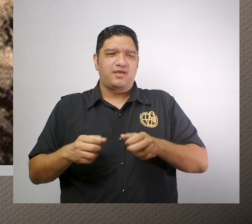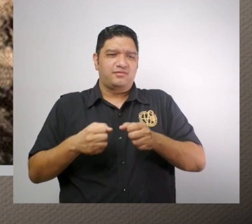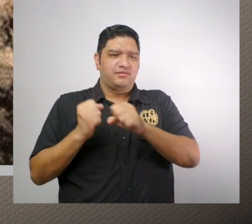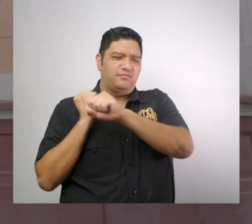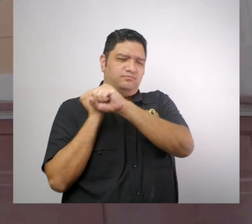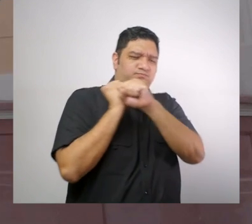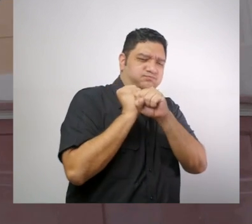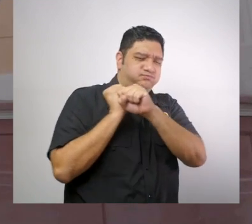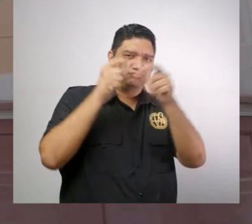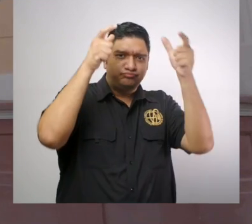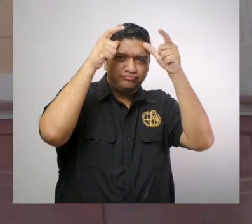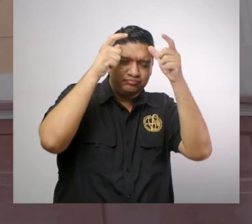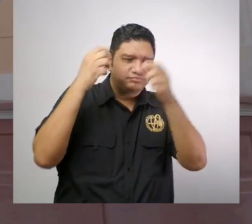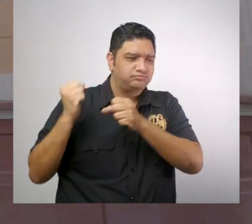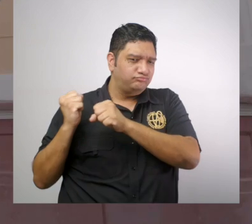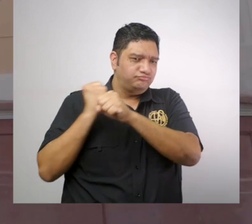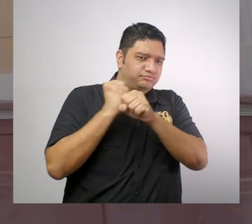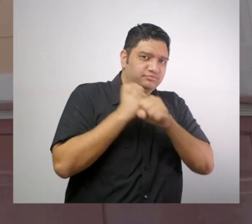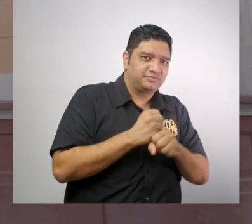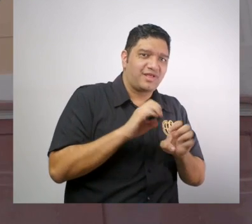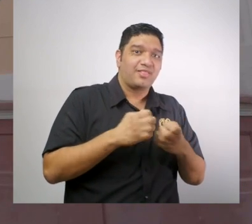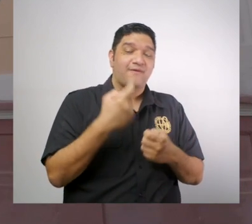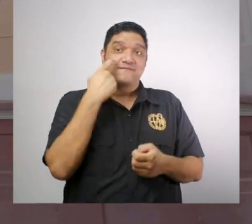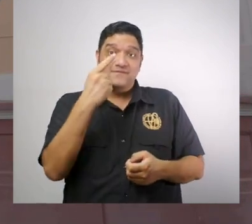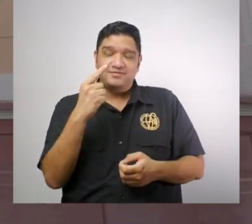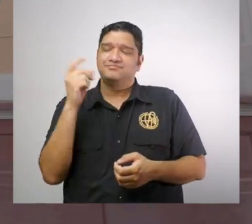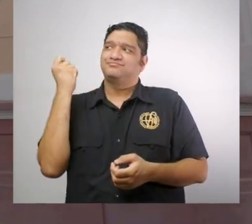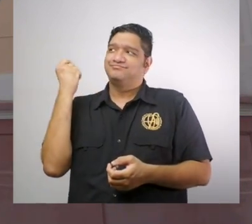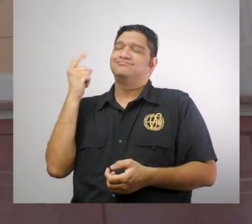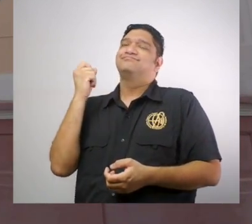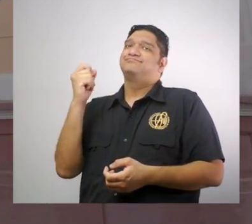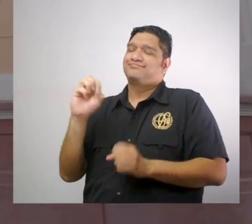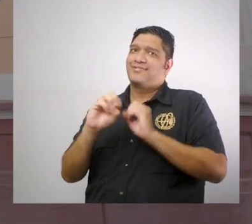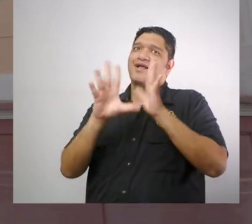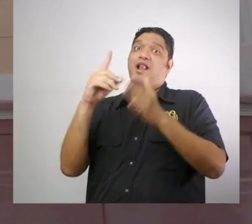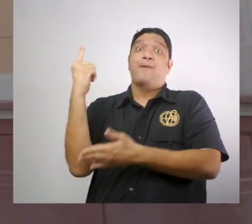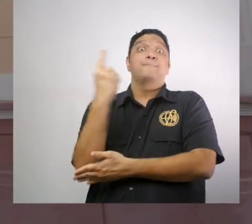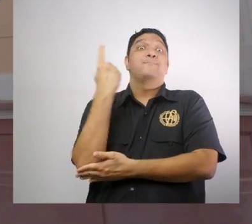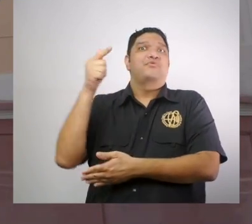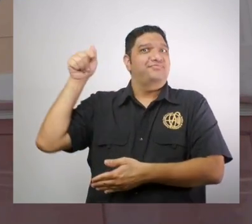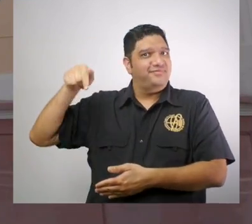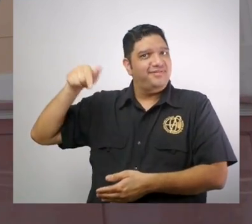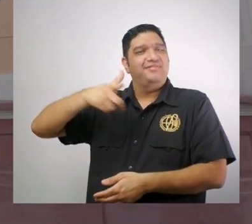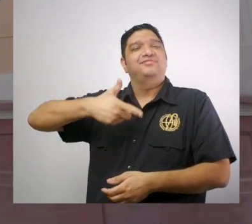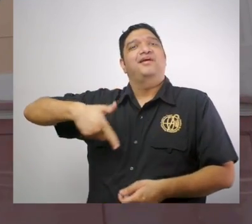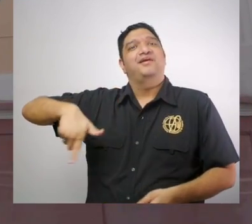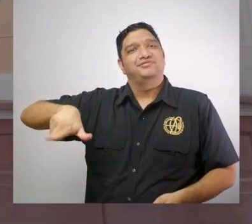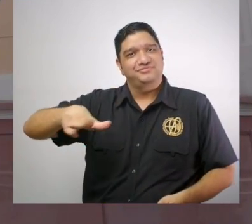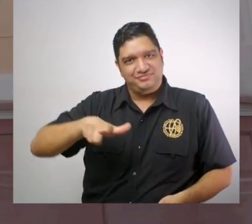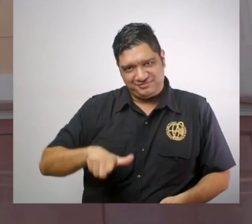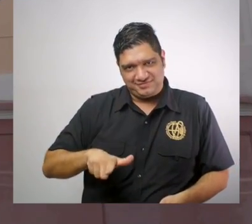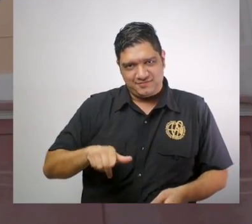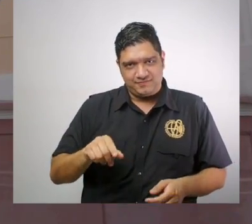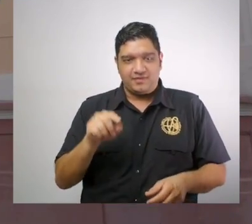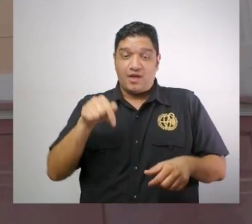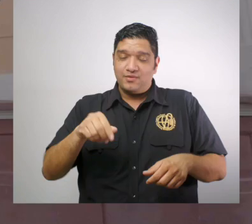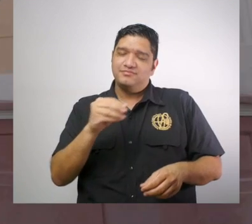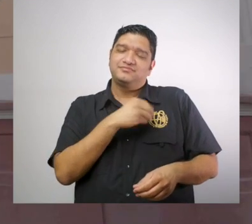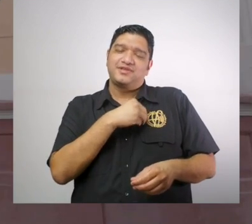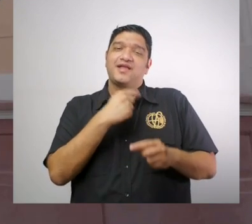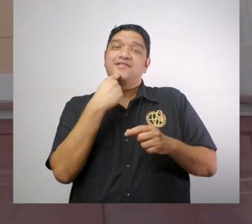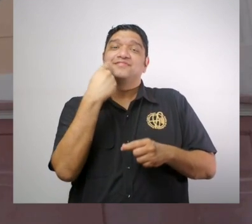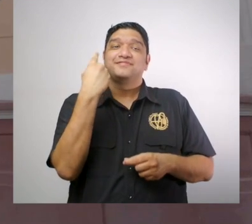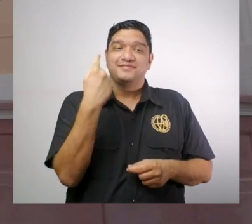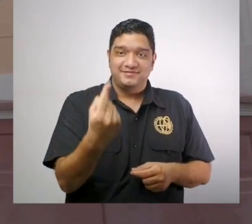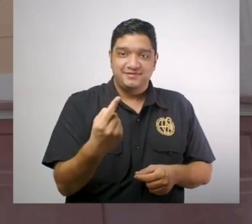personas, y vemos entonces la importancia de este lugar. Para terminar, quiero decirles,